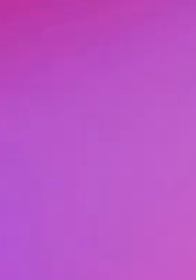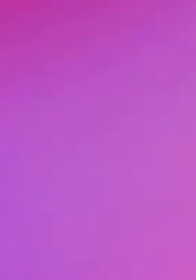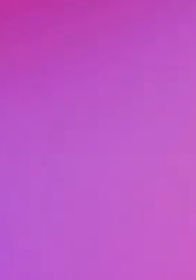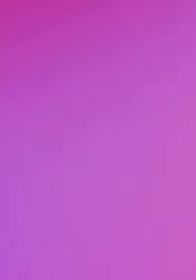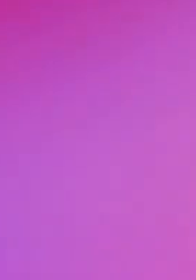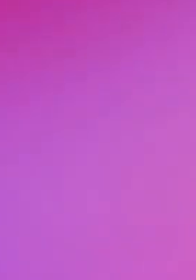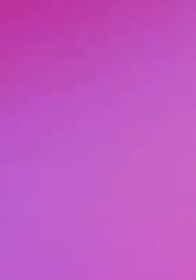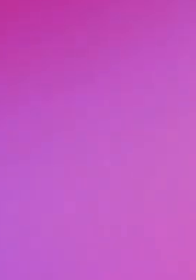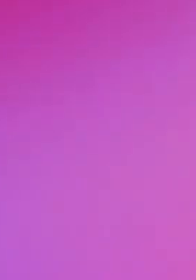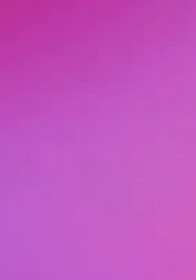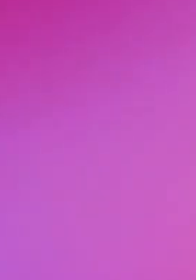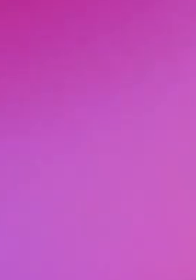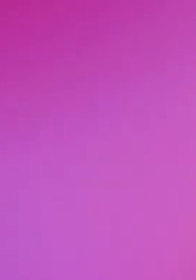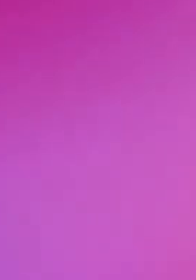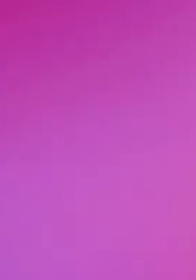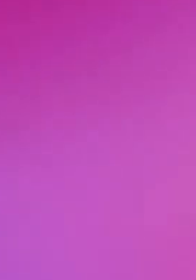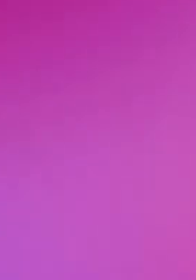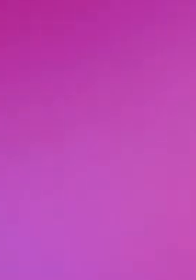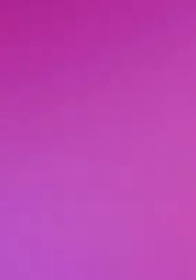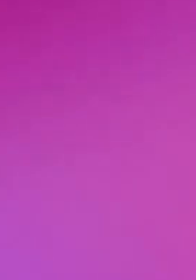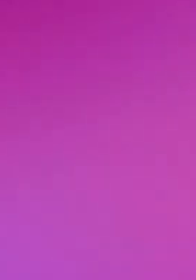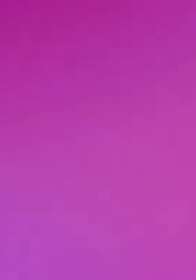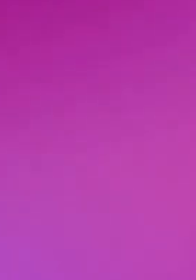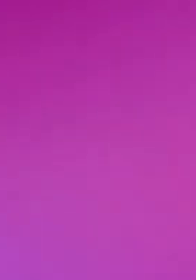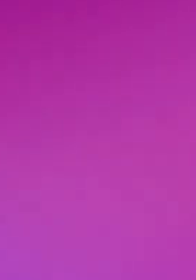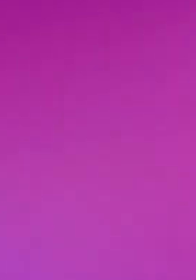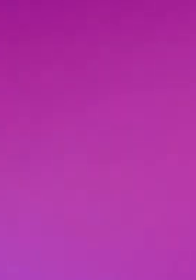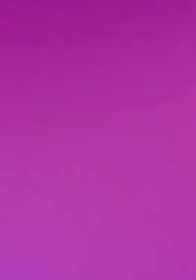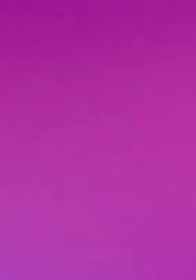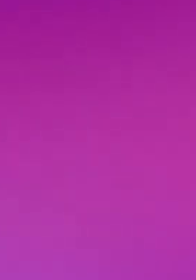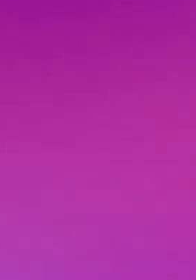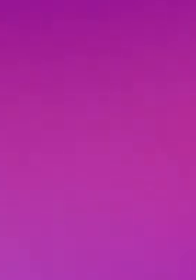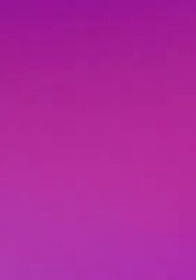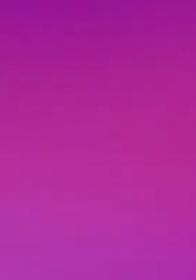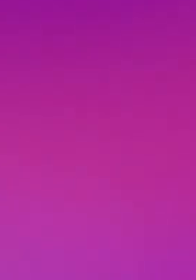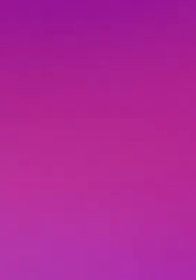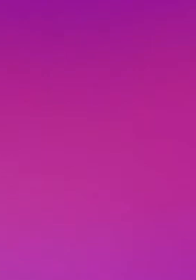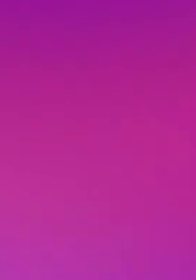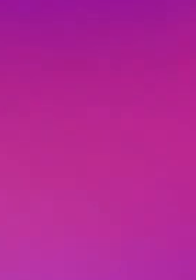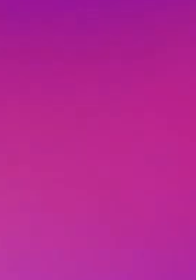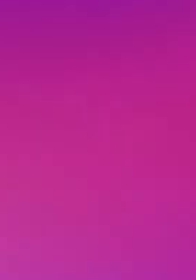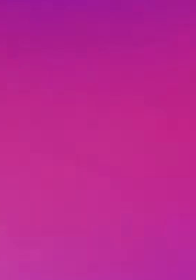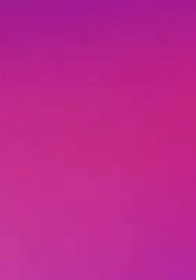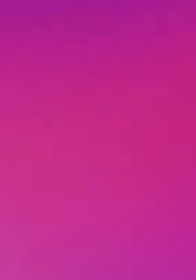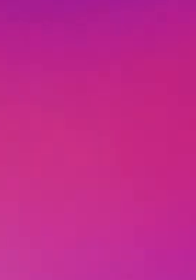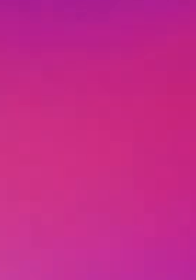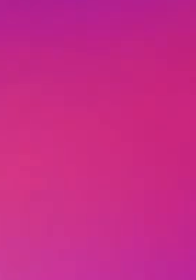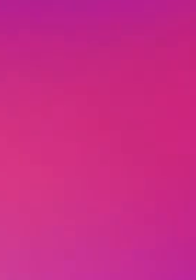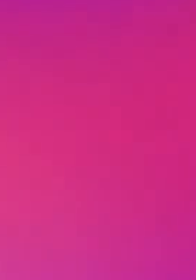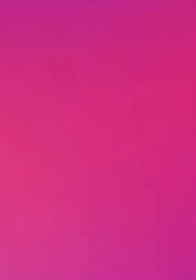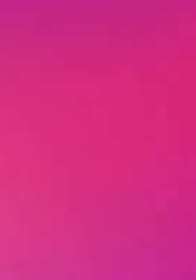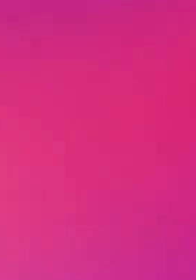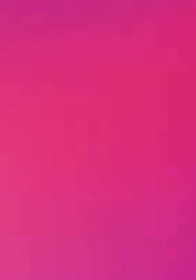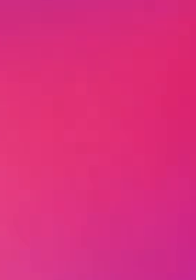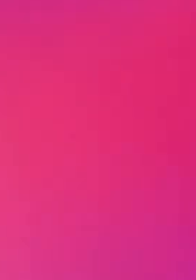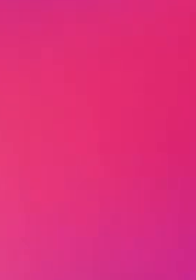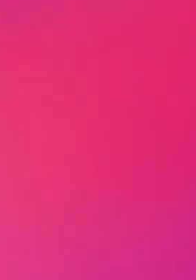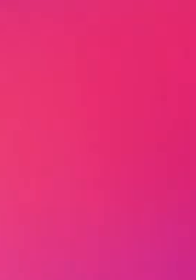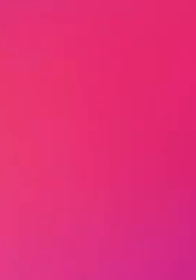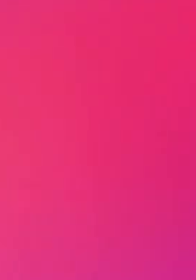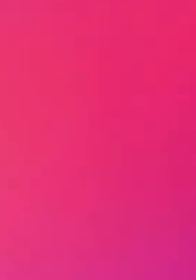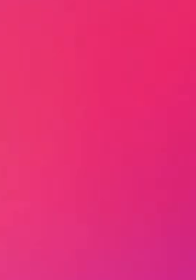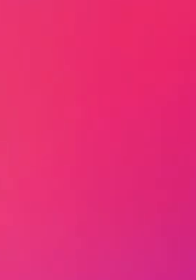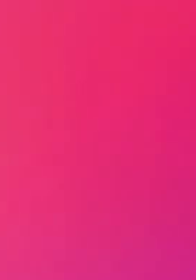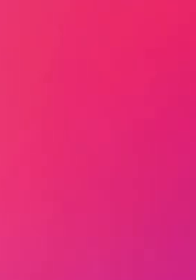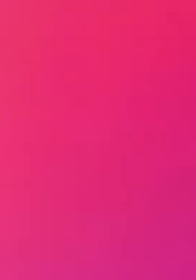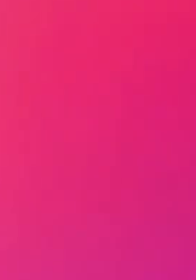Centro de Apoyo Pedagógico a Distancia. El número de teléfono para secundaria es el 55 36 01